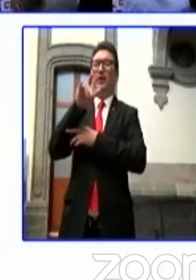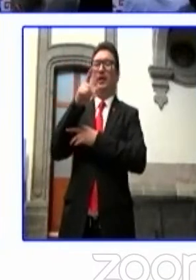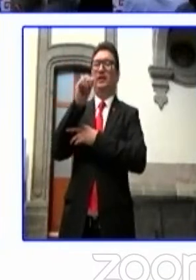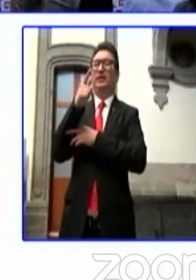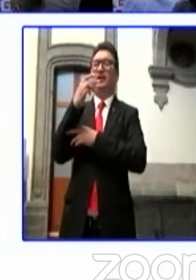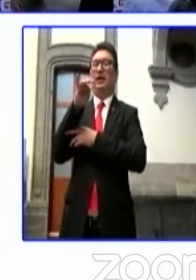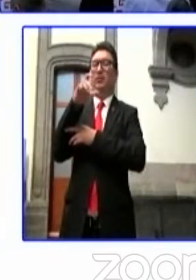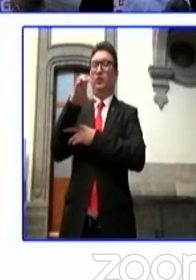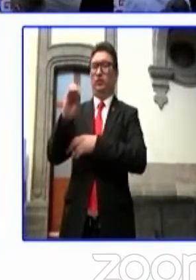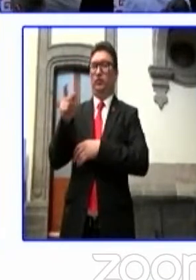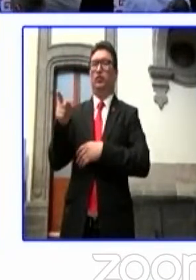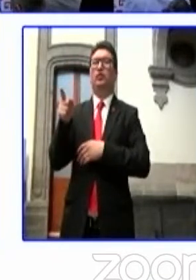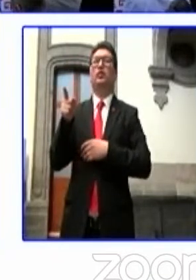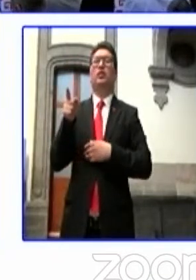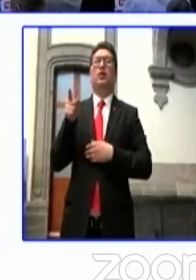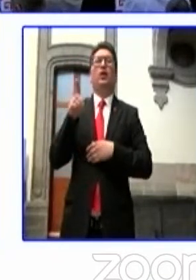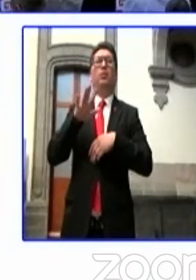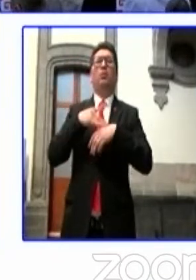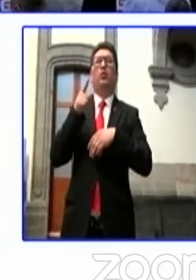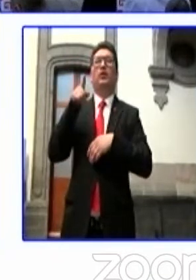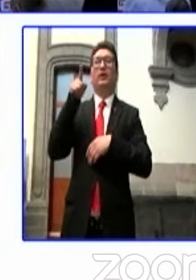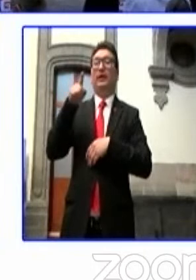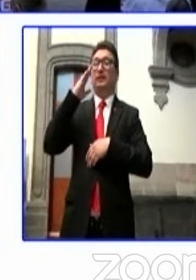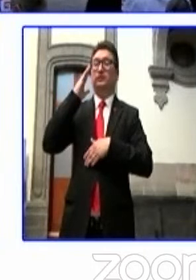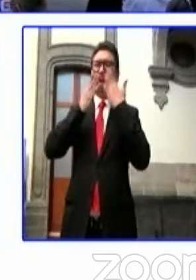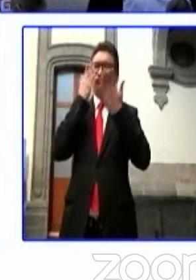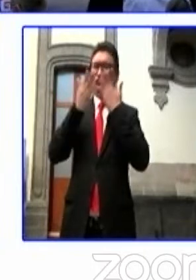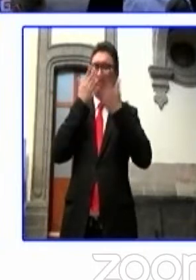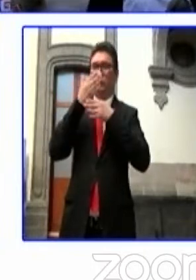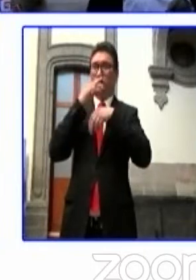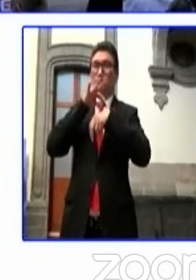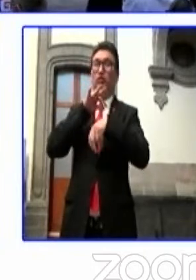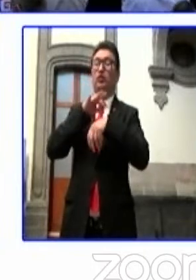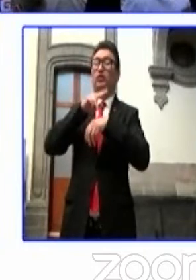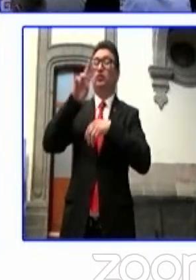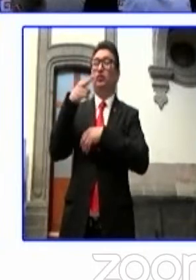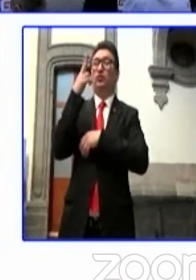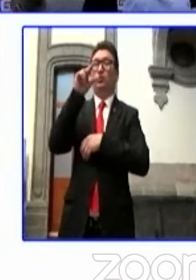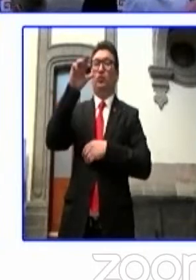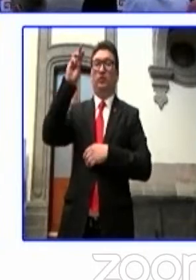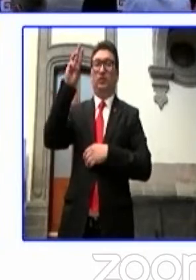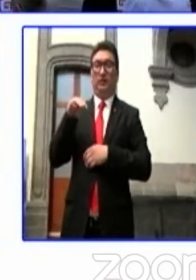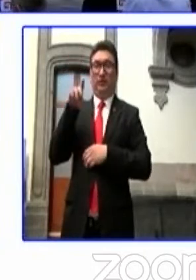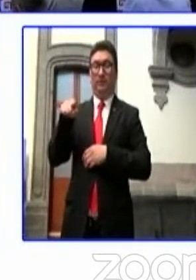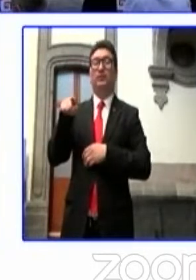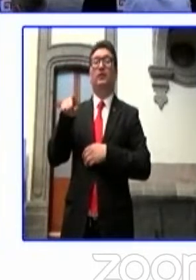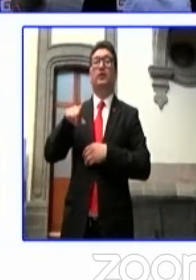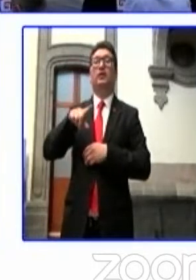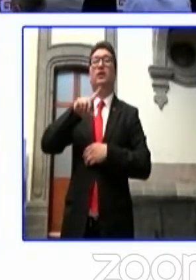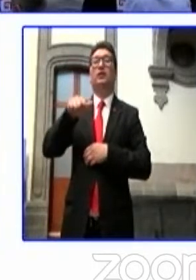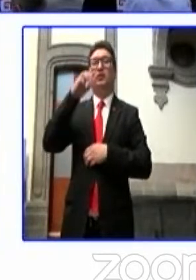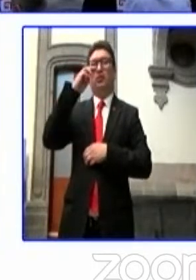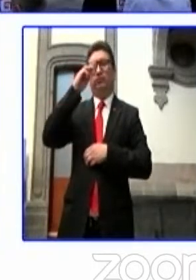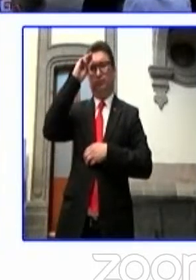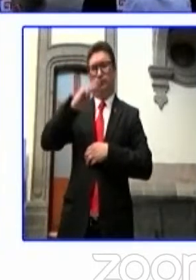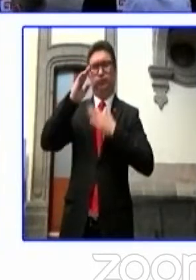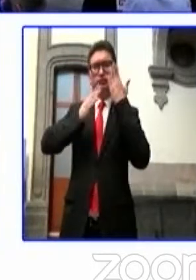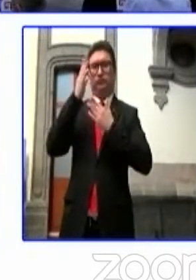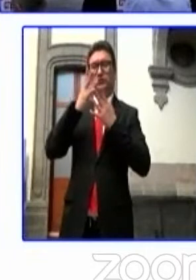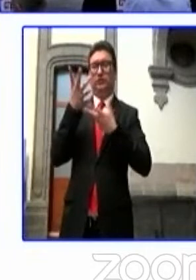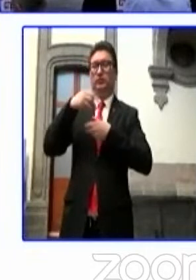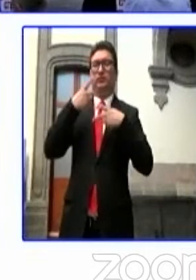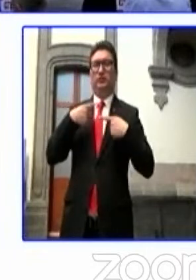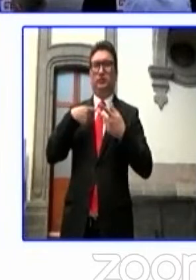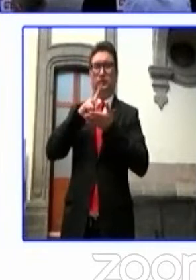Gamio, quien estudió la carrera de medicina en la Universidad Nacional Autónoma de México y la maestría en inclusión de personas